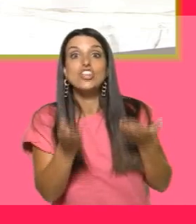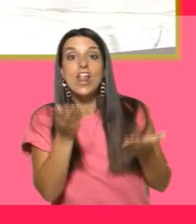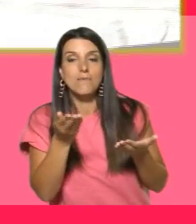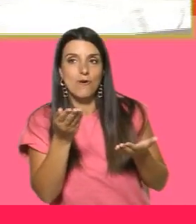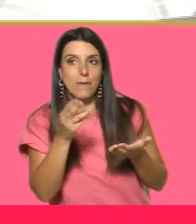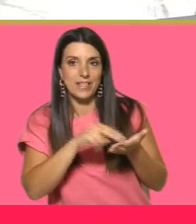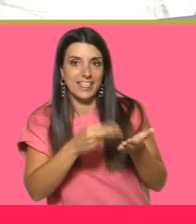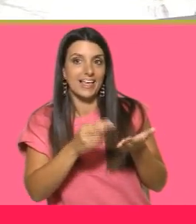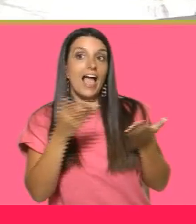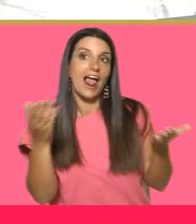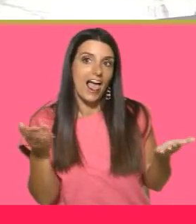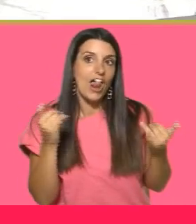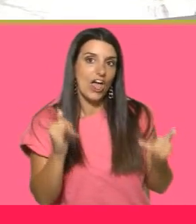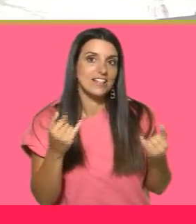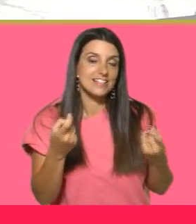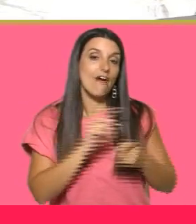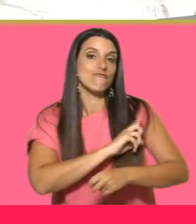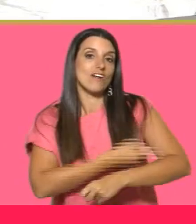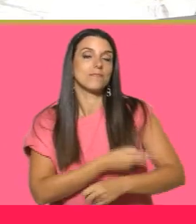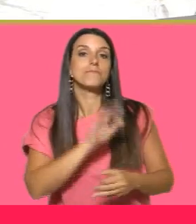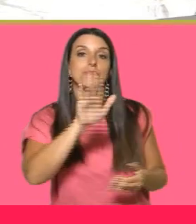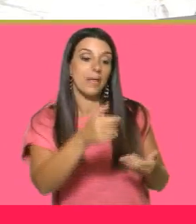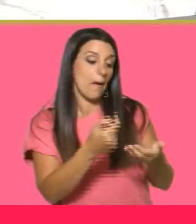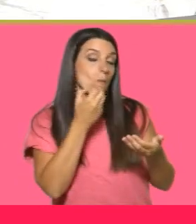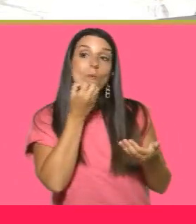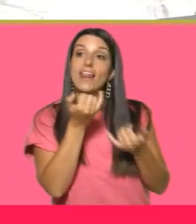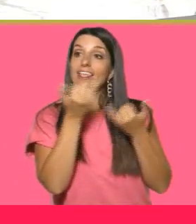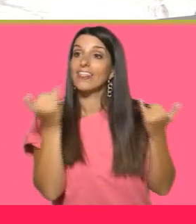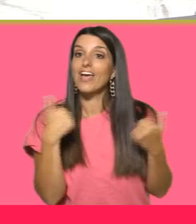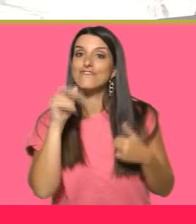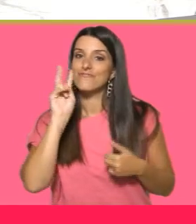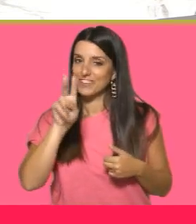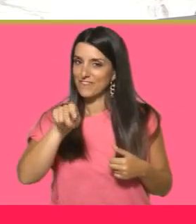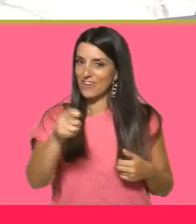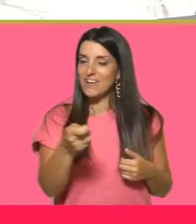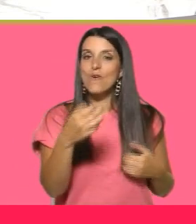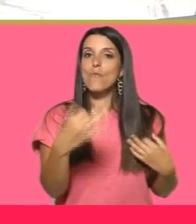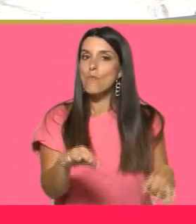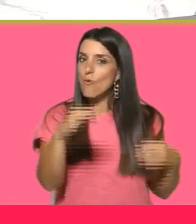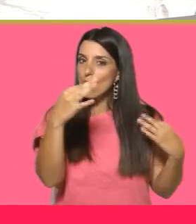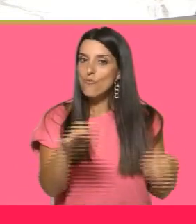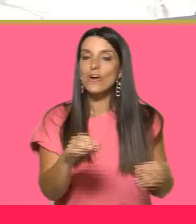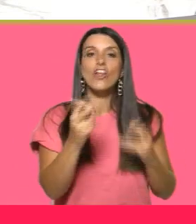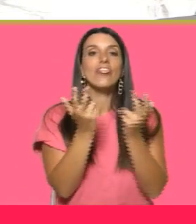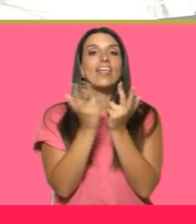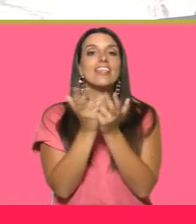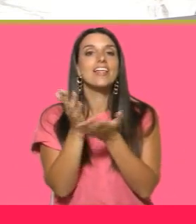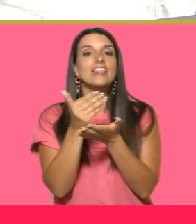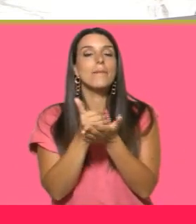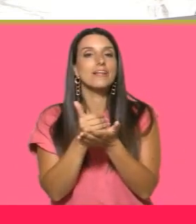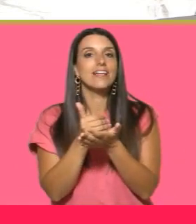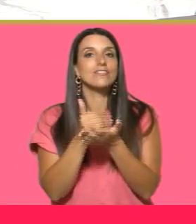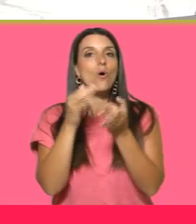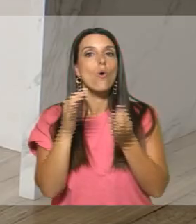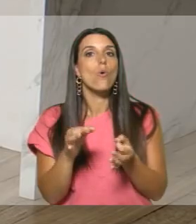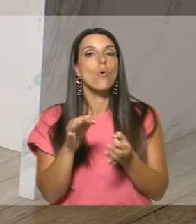Claro, entonces, hay que hacer fuerza y brazos. Buen día, estoy mirando el programa, está muy bueno, nos dicen de 33, Paraje Verde, Alto